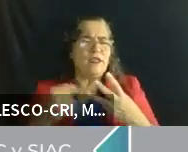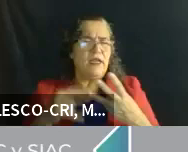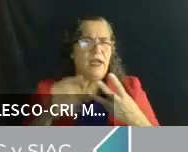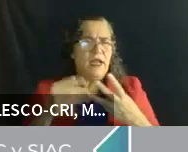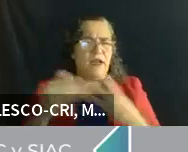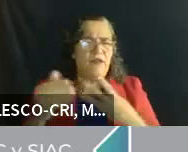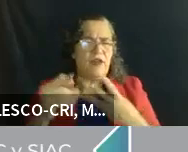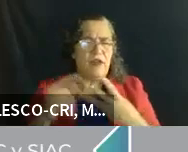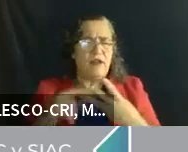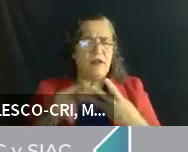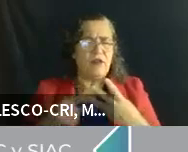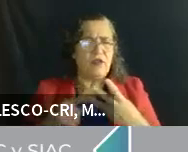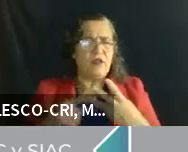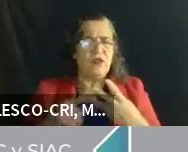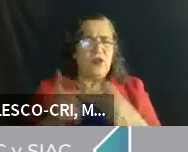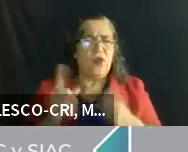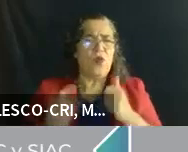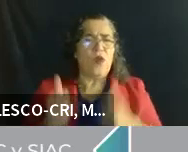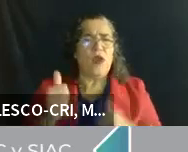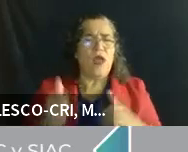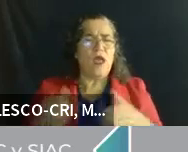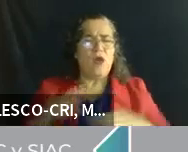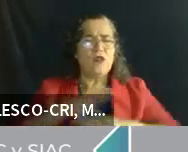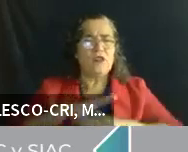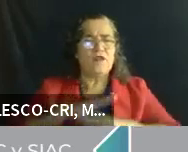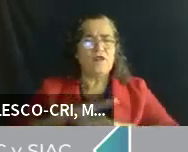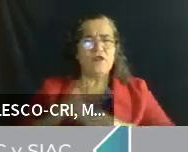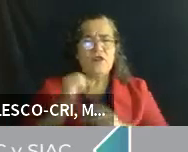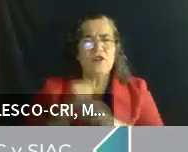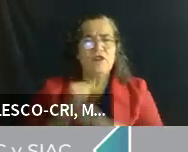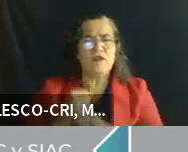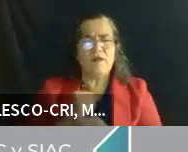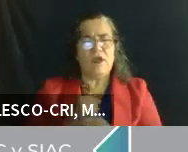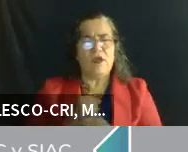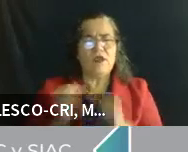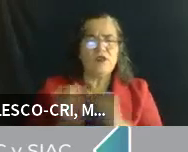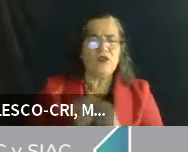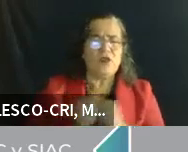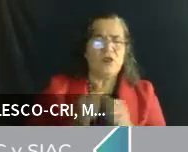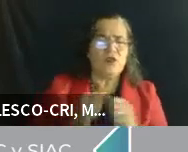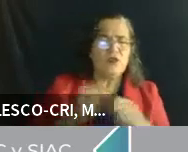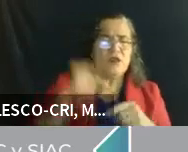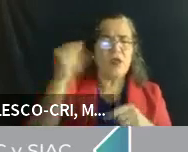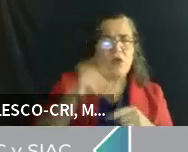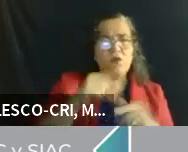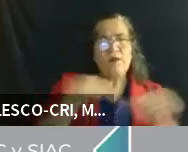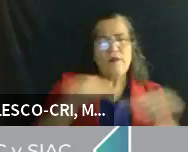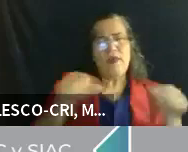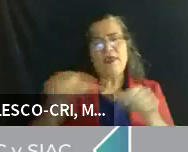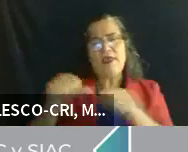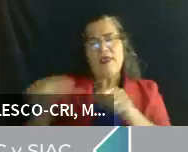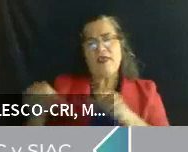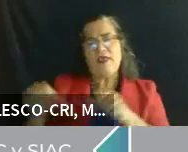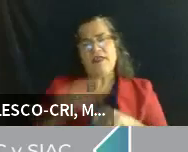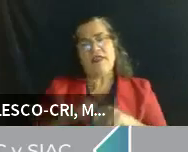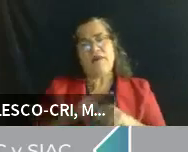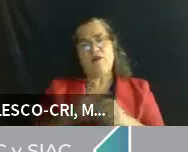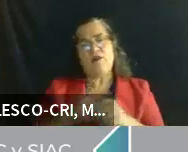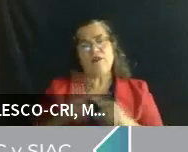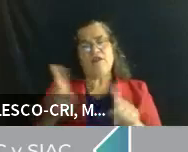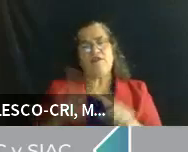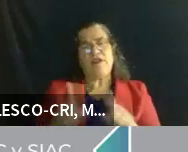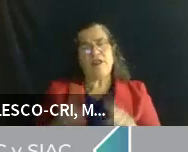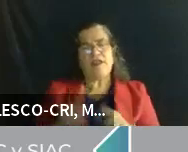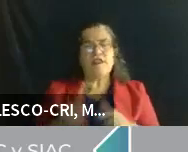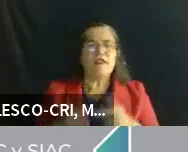graduados? Y finalmente, ¿cuál es el grado de satisfacción de los empleadores con los graduados medidos en distintas temporalidades conforme va